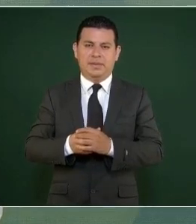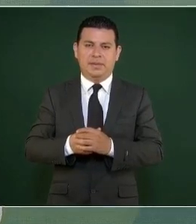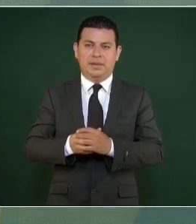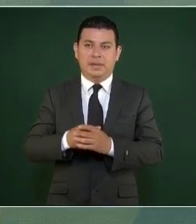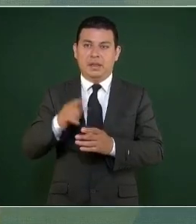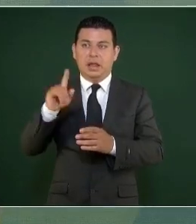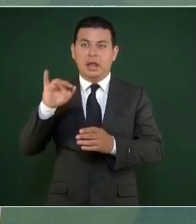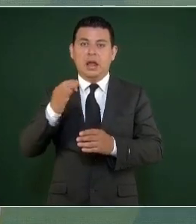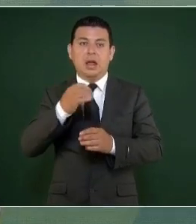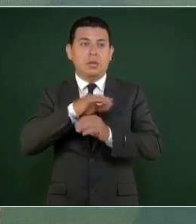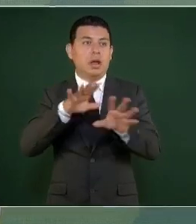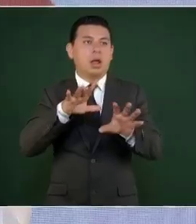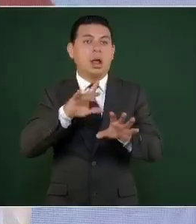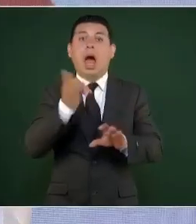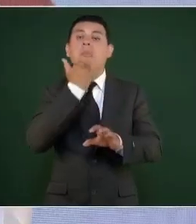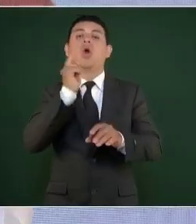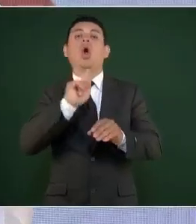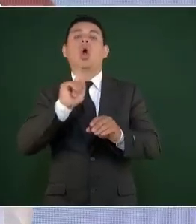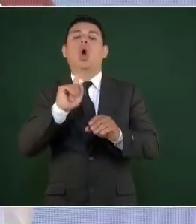borró.